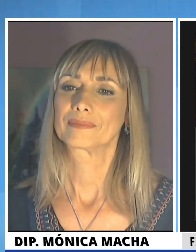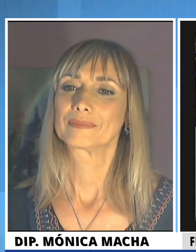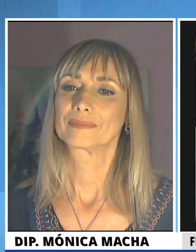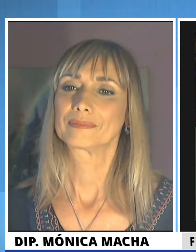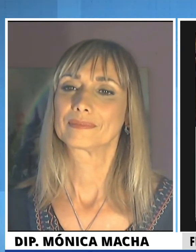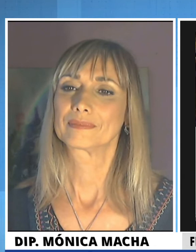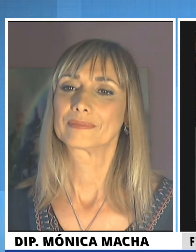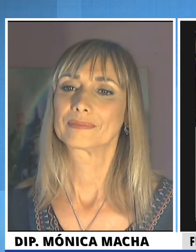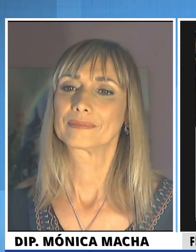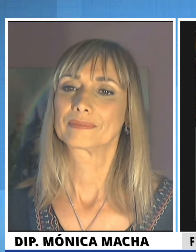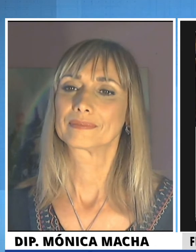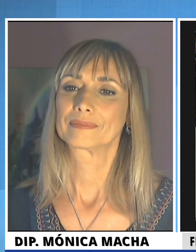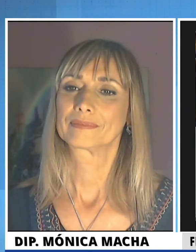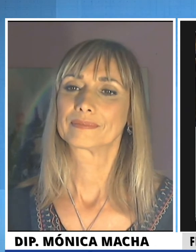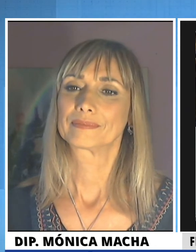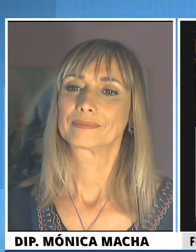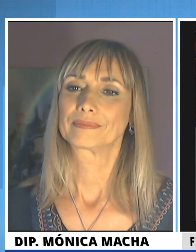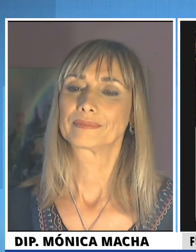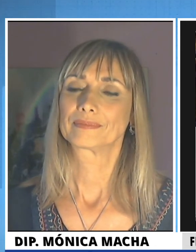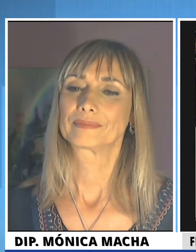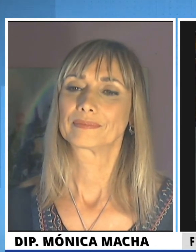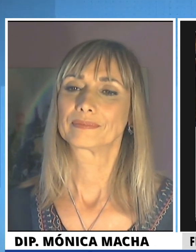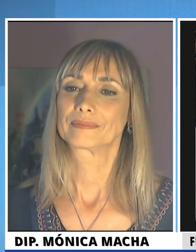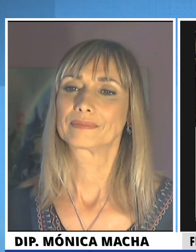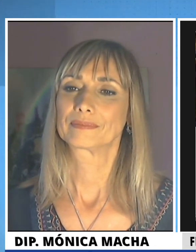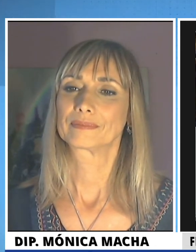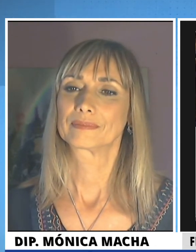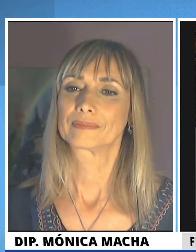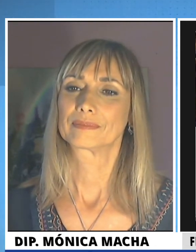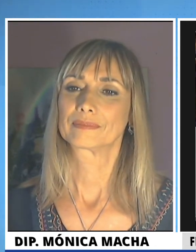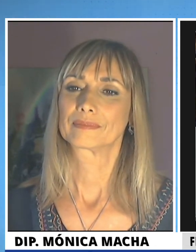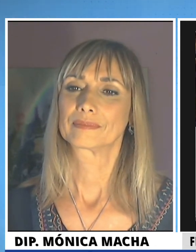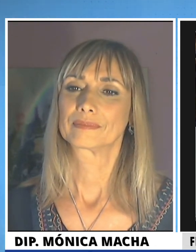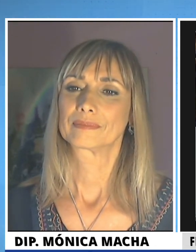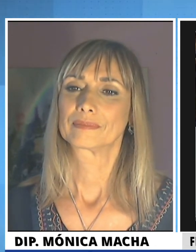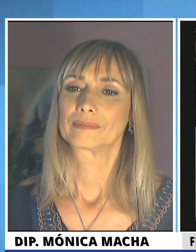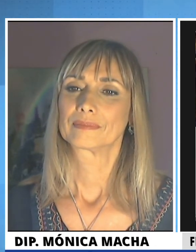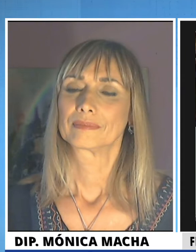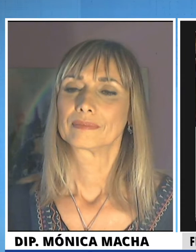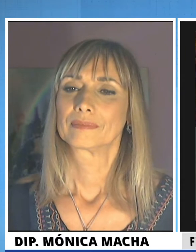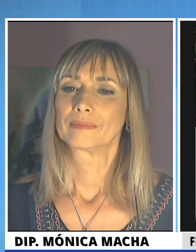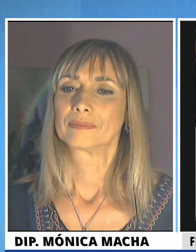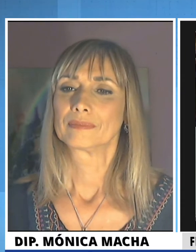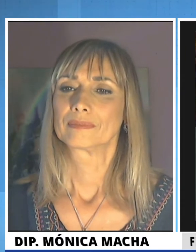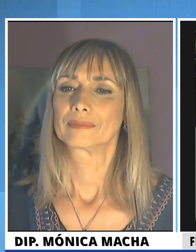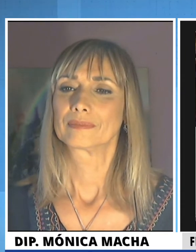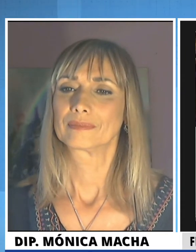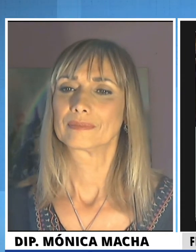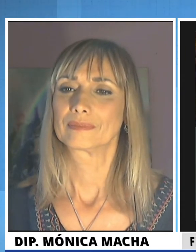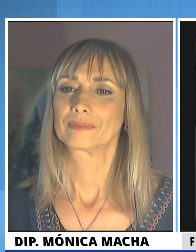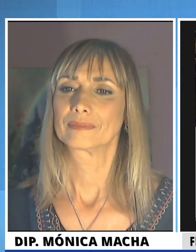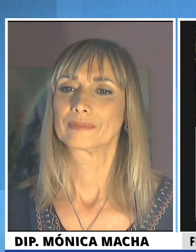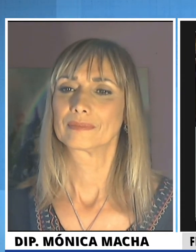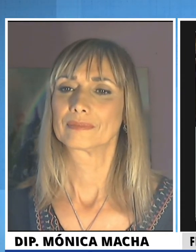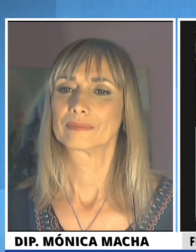es esa idea de que el castigo es la pérdida de la libertad. Tal vez también porque es parte de la libertad como un bien supremo en